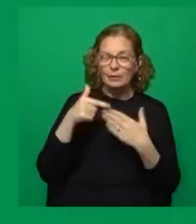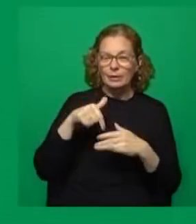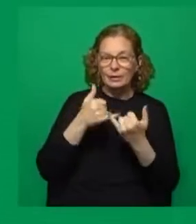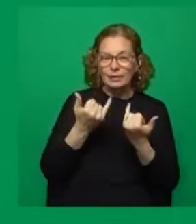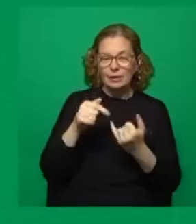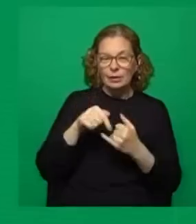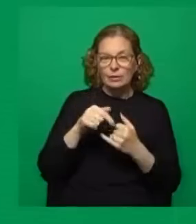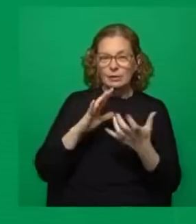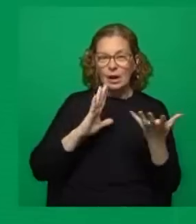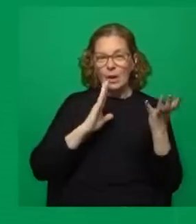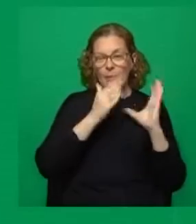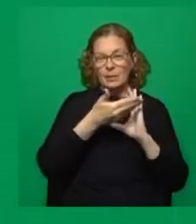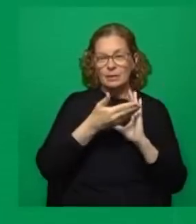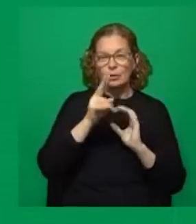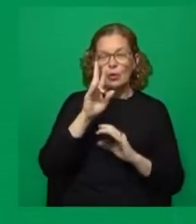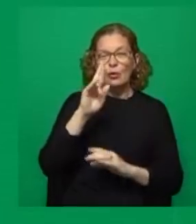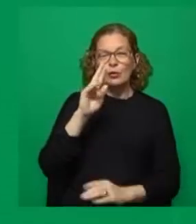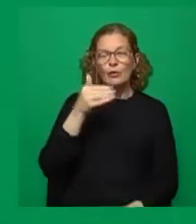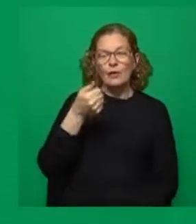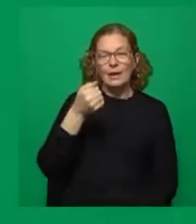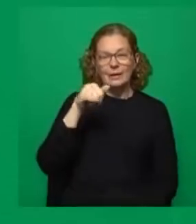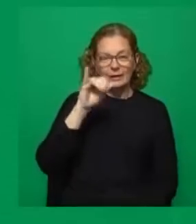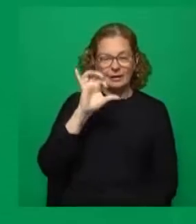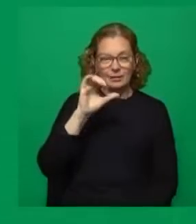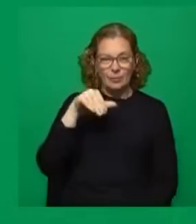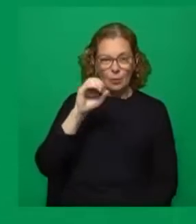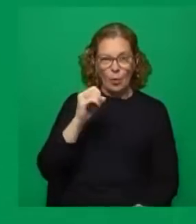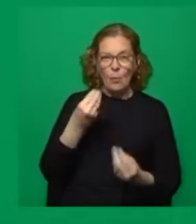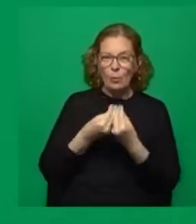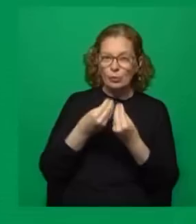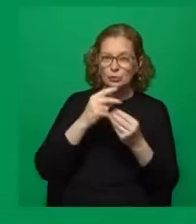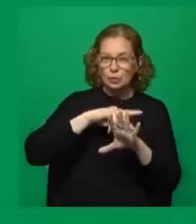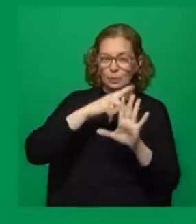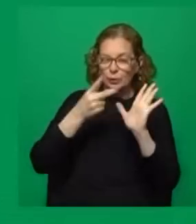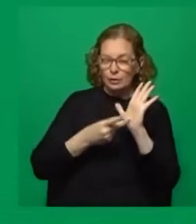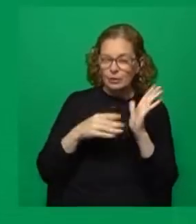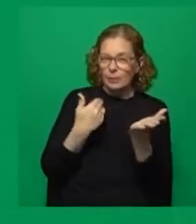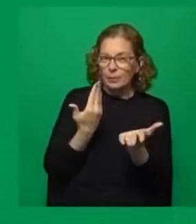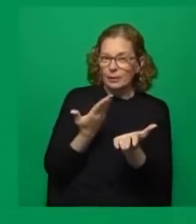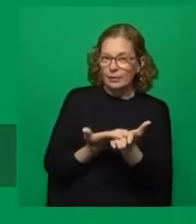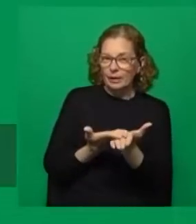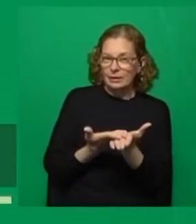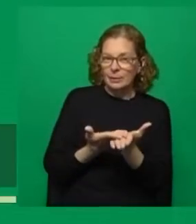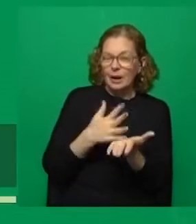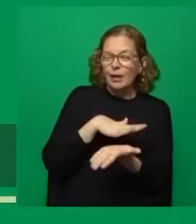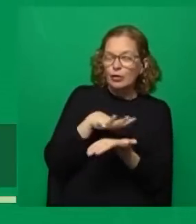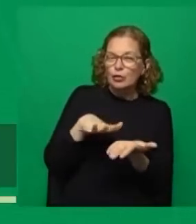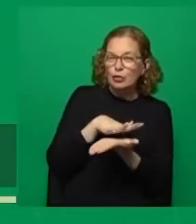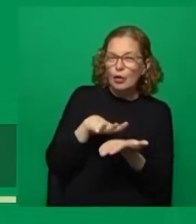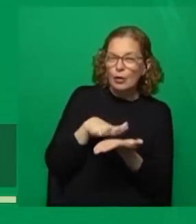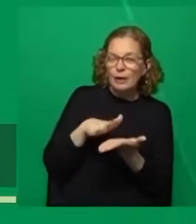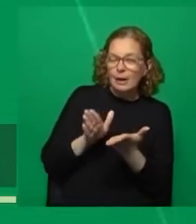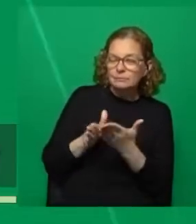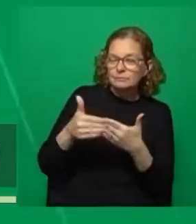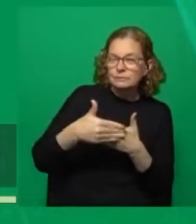día de hoy de ambiente y urbanismo porque hay diversos proyectos que se presentan para sobre todo la zona de la franja